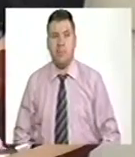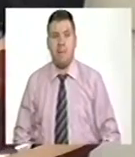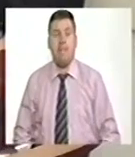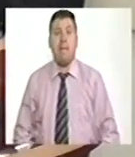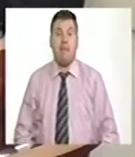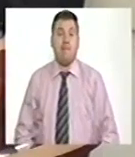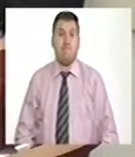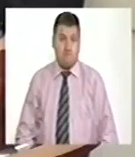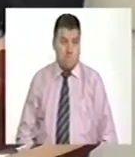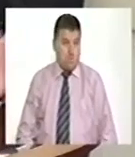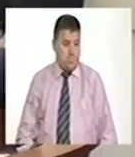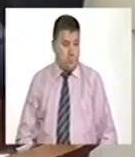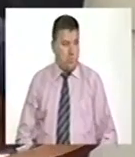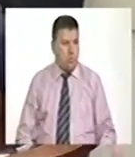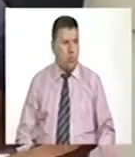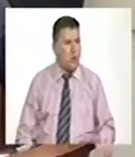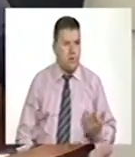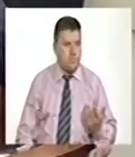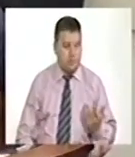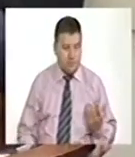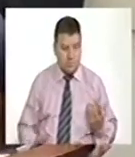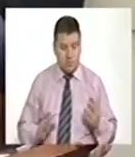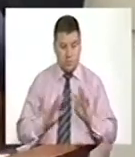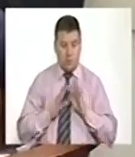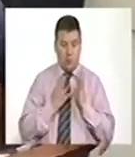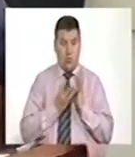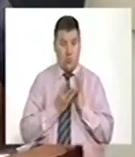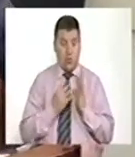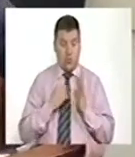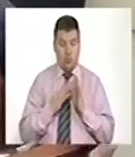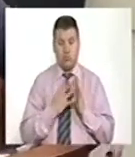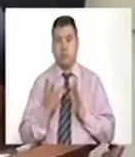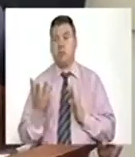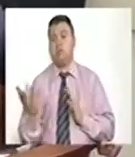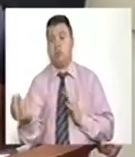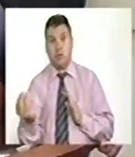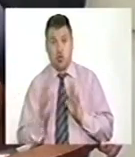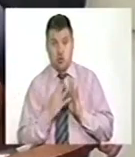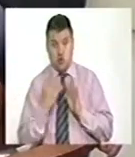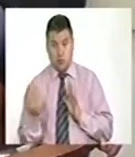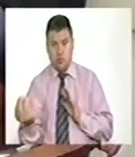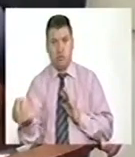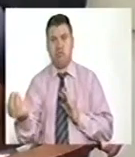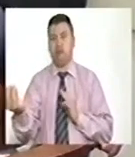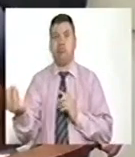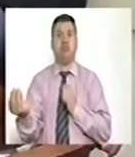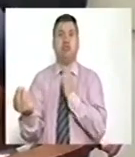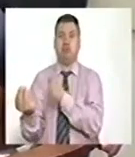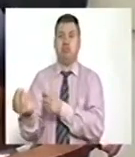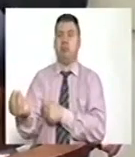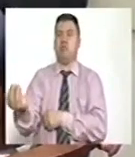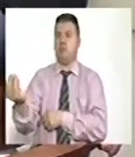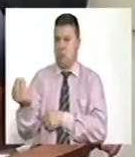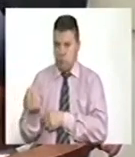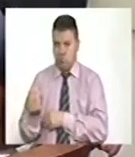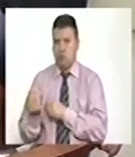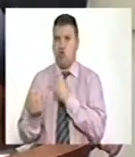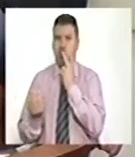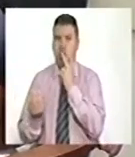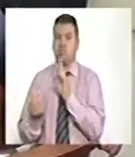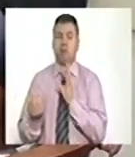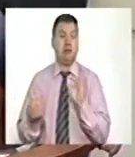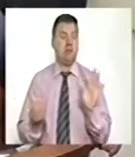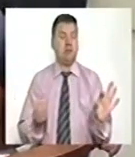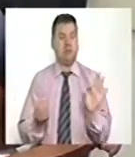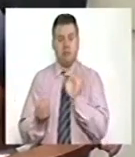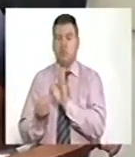Y el proceder de la comisión de acusación por primera vez fue delegar dos representantes